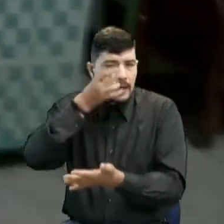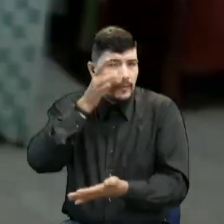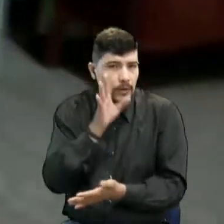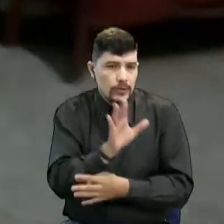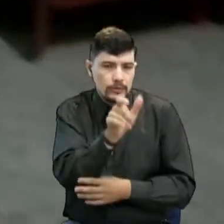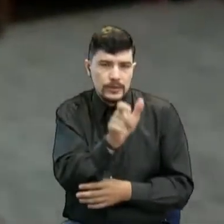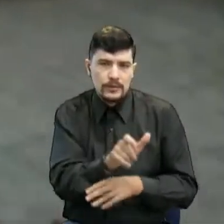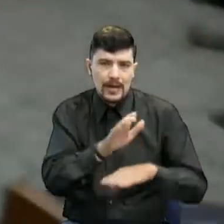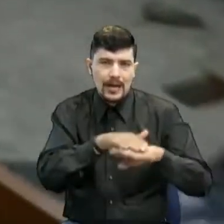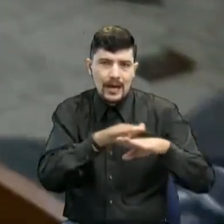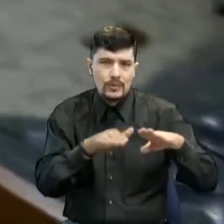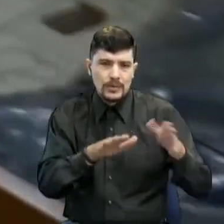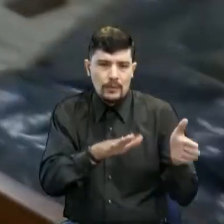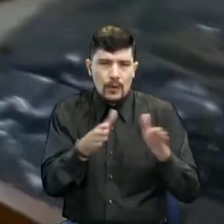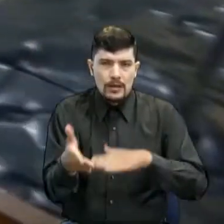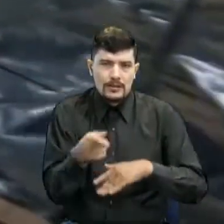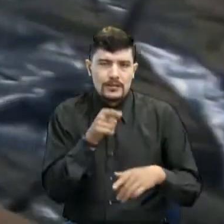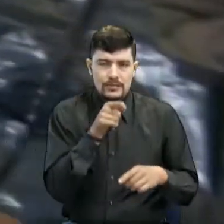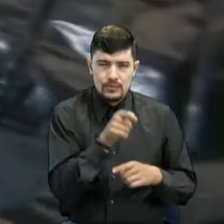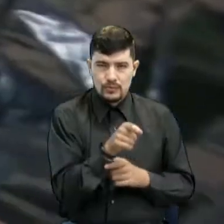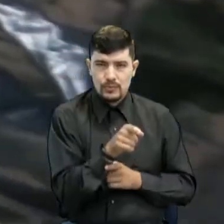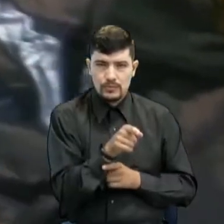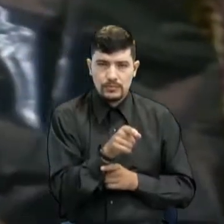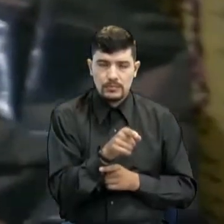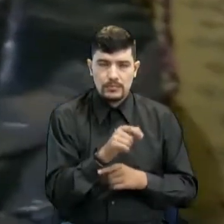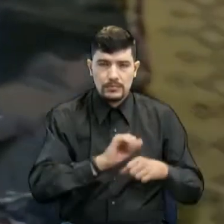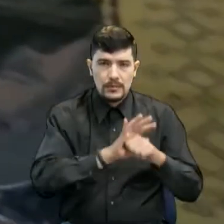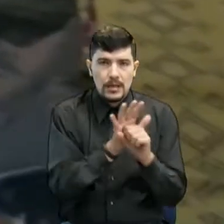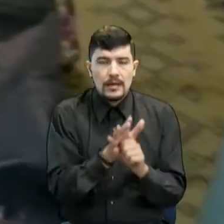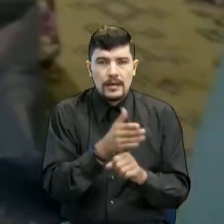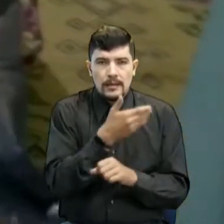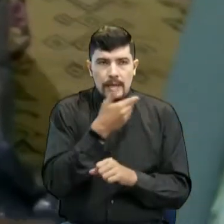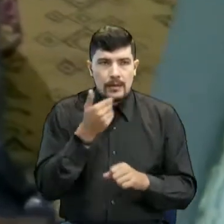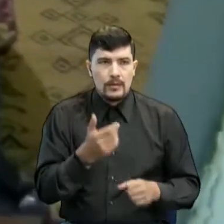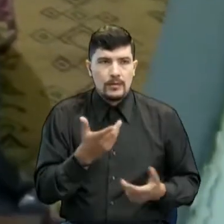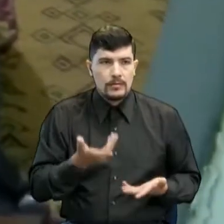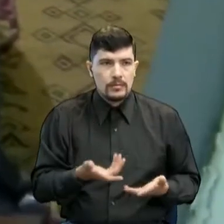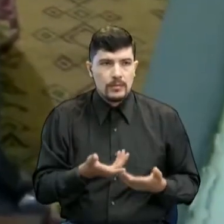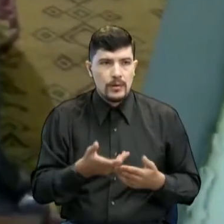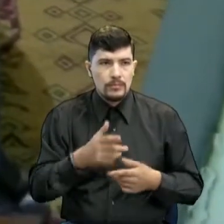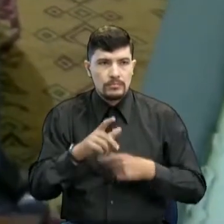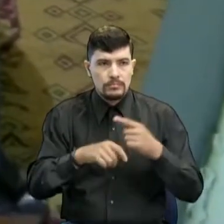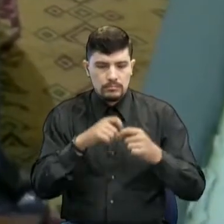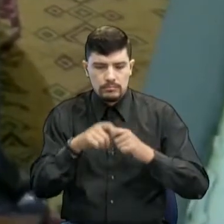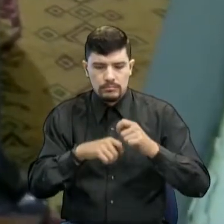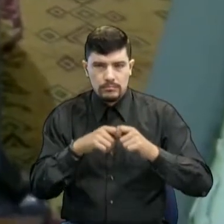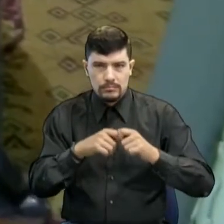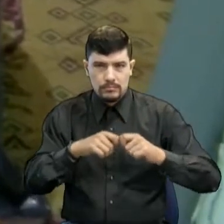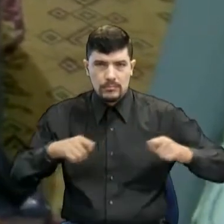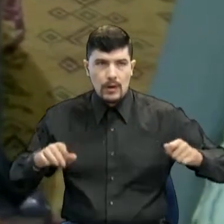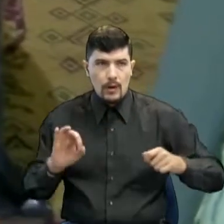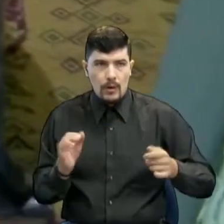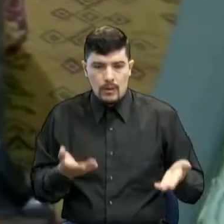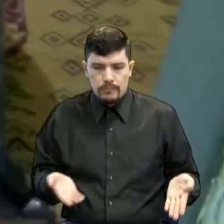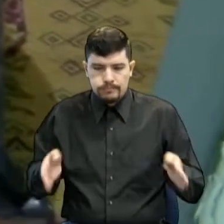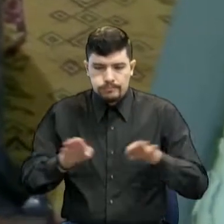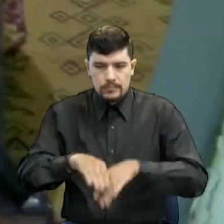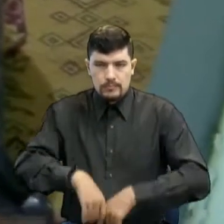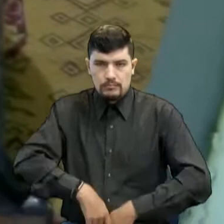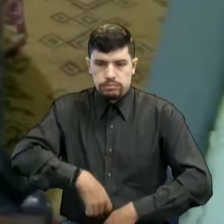relación o bien no tienen para cubrir nada cubiertos el costo de crematorios